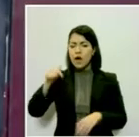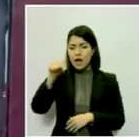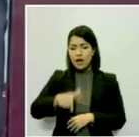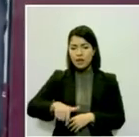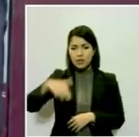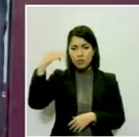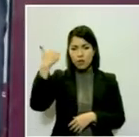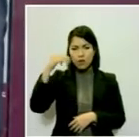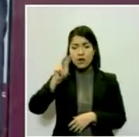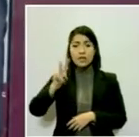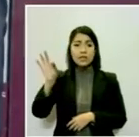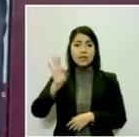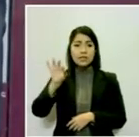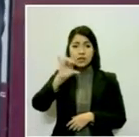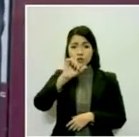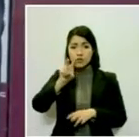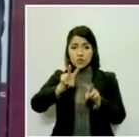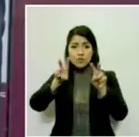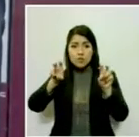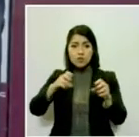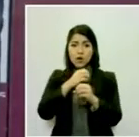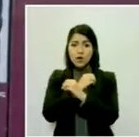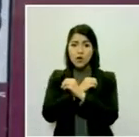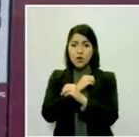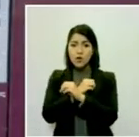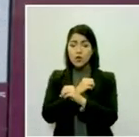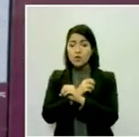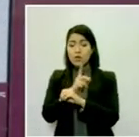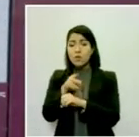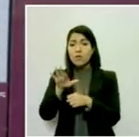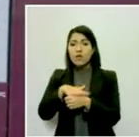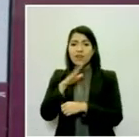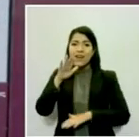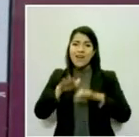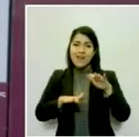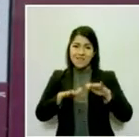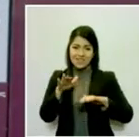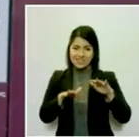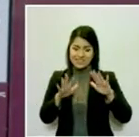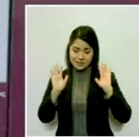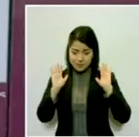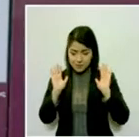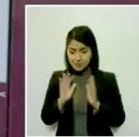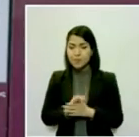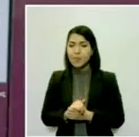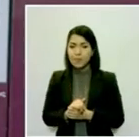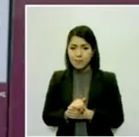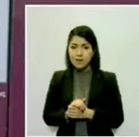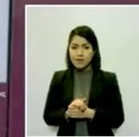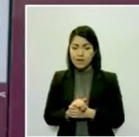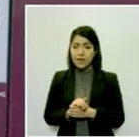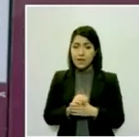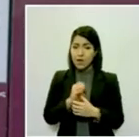pudiéramos tener otros temas con los Oxxos distintos, porque luego se convierten como en